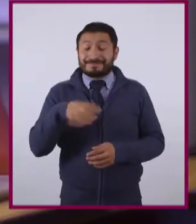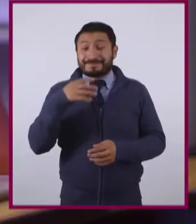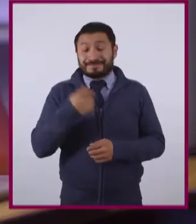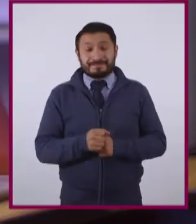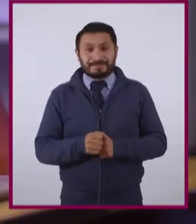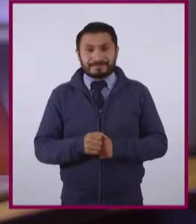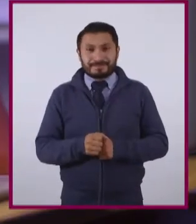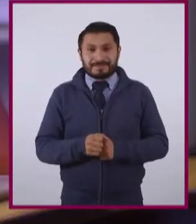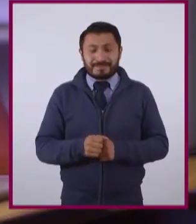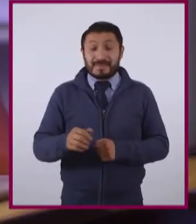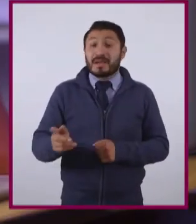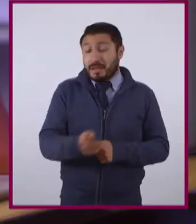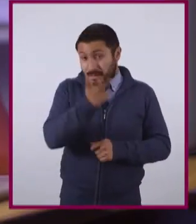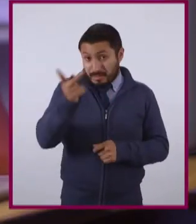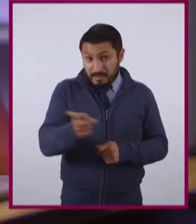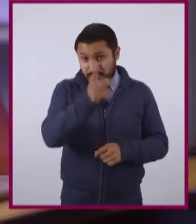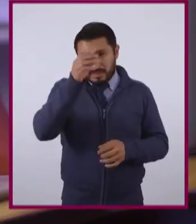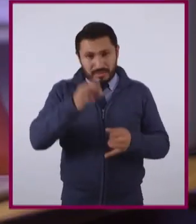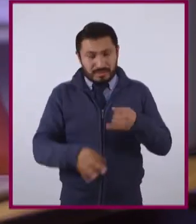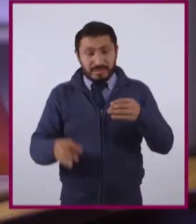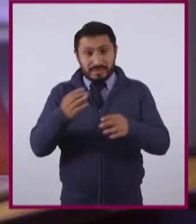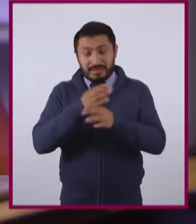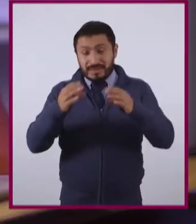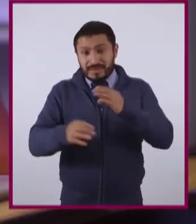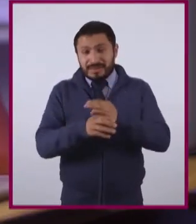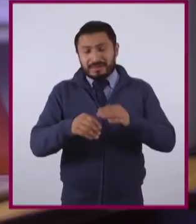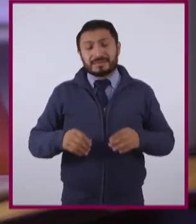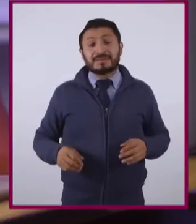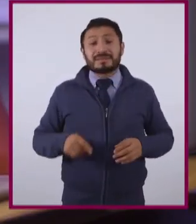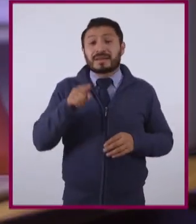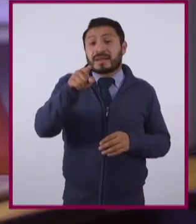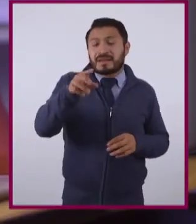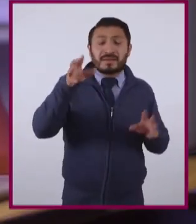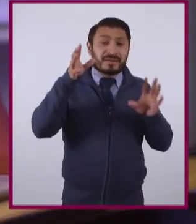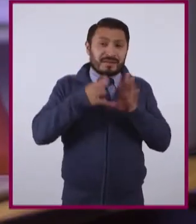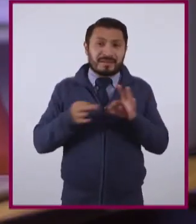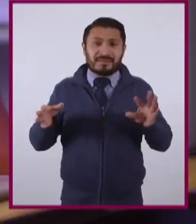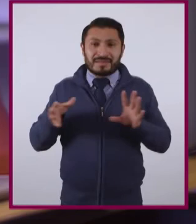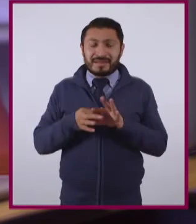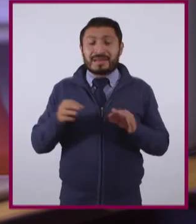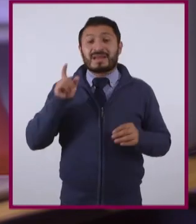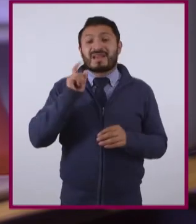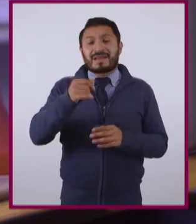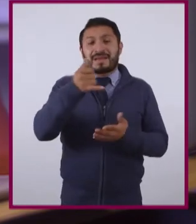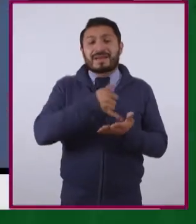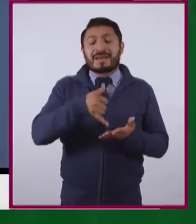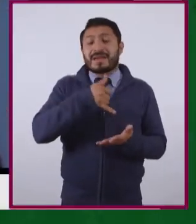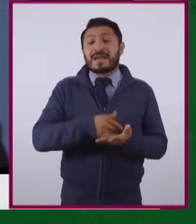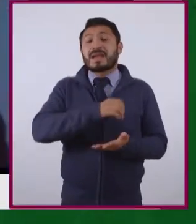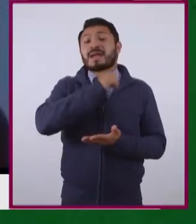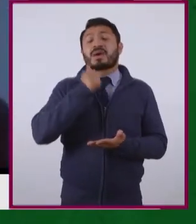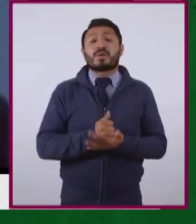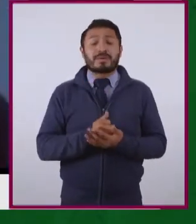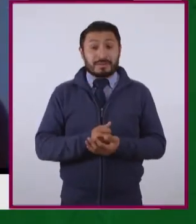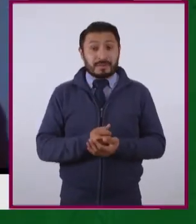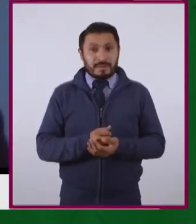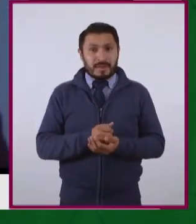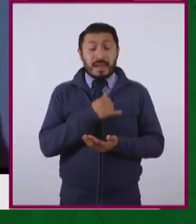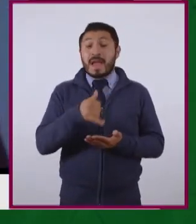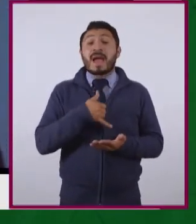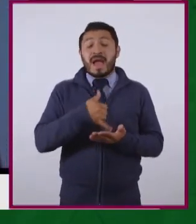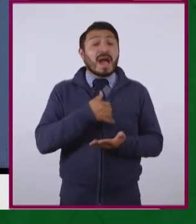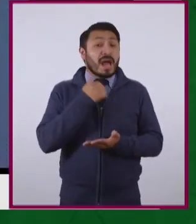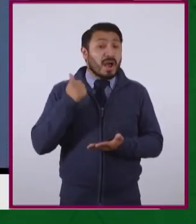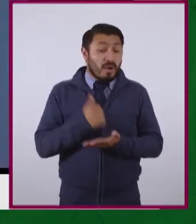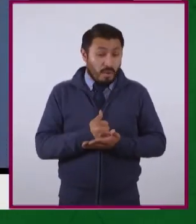de irnos, me gustaría preguntarte, más bien que nos contaras un poquito qué es Isla Urbana. Pues Isla Urbana somos